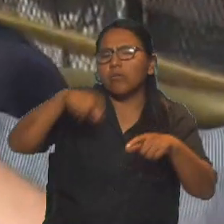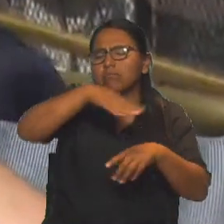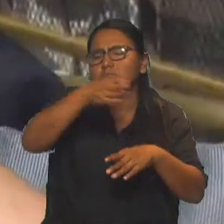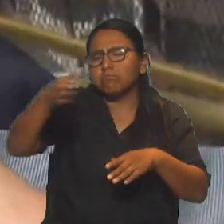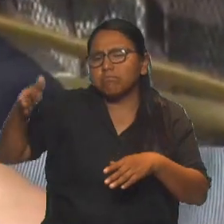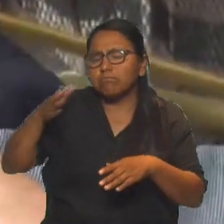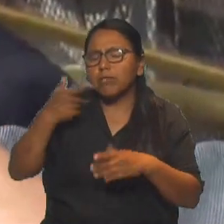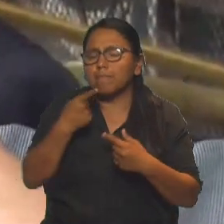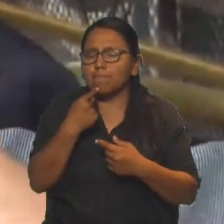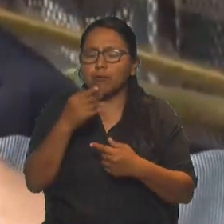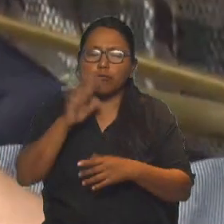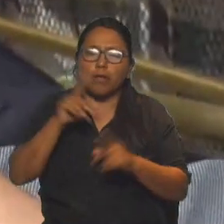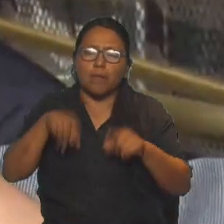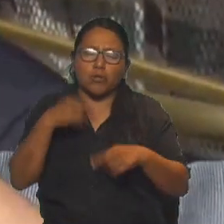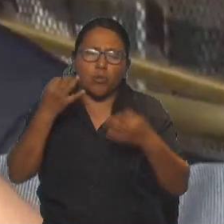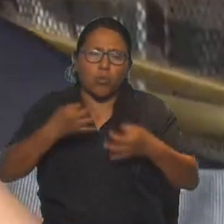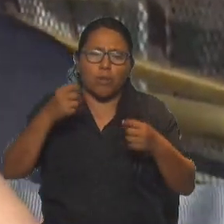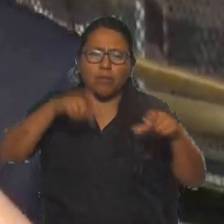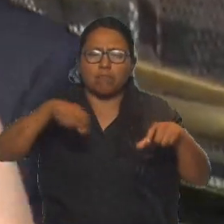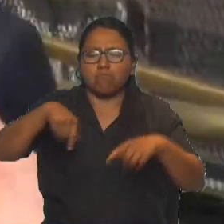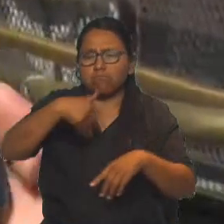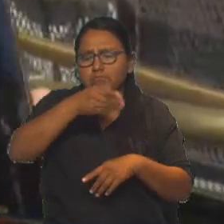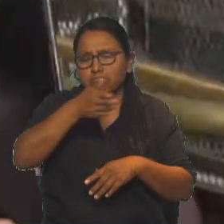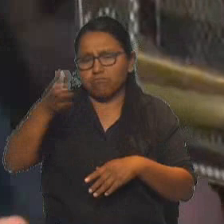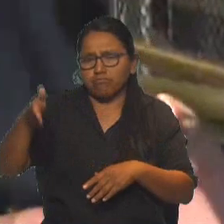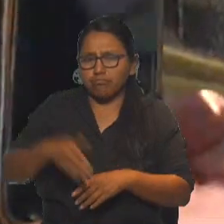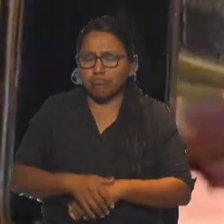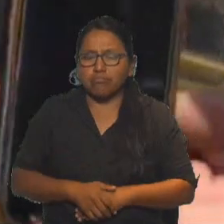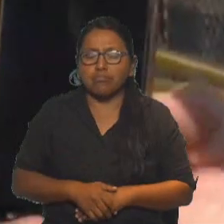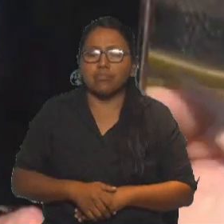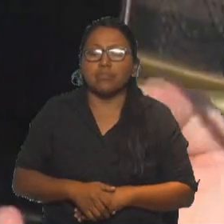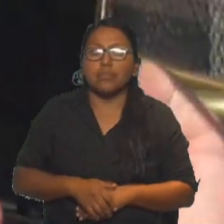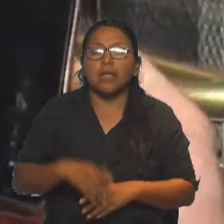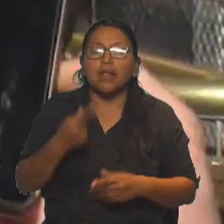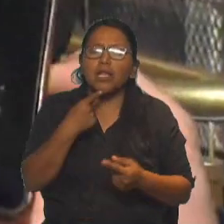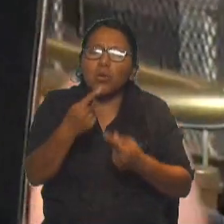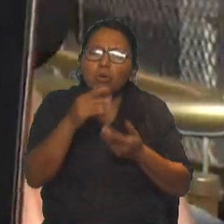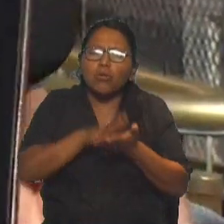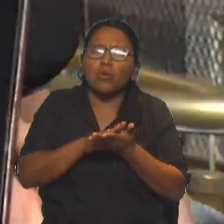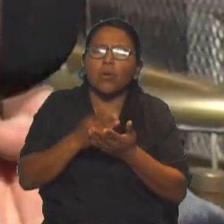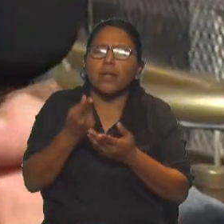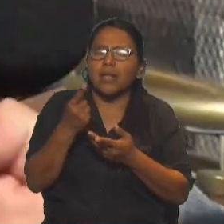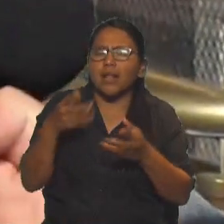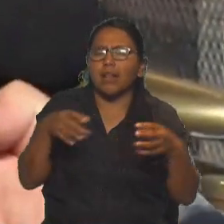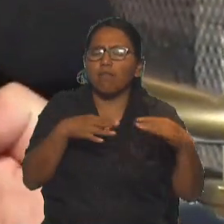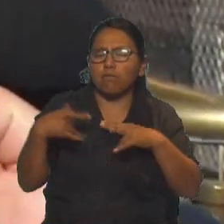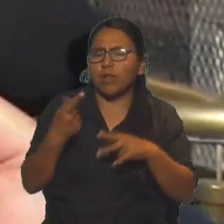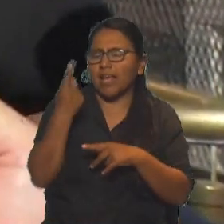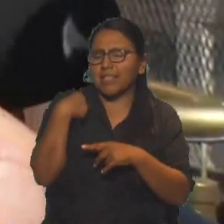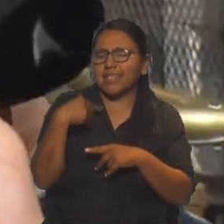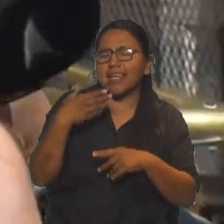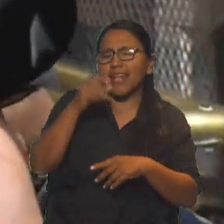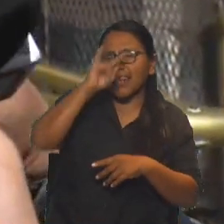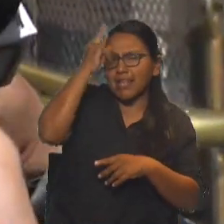No sabemos, pero seguramente van a ser varios estadios. Blanco, quiero preguntar por la polémica del partido de ayer con Independiente, que